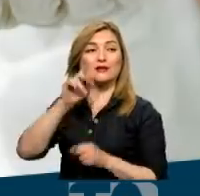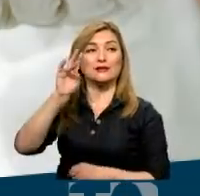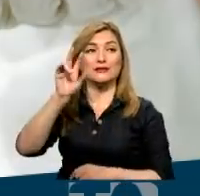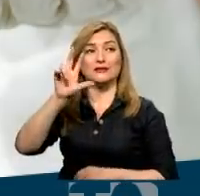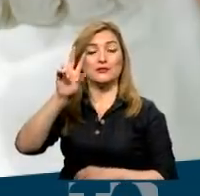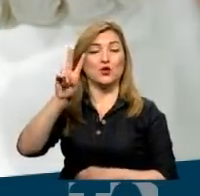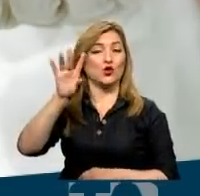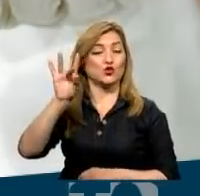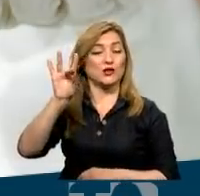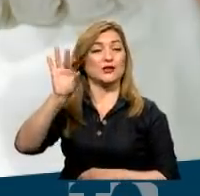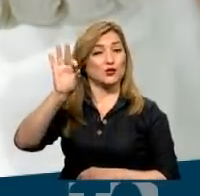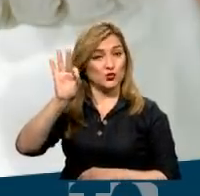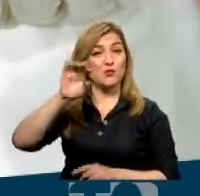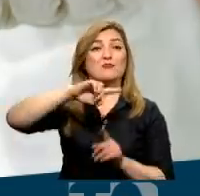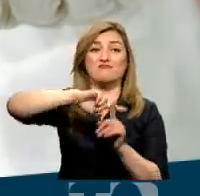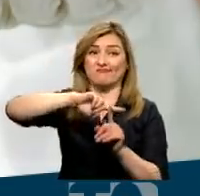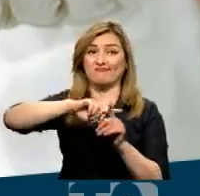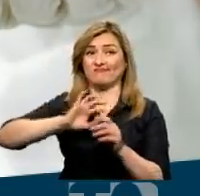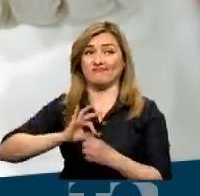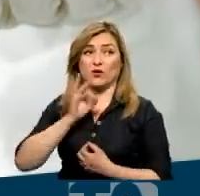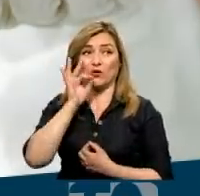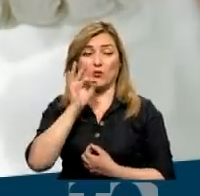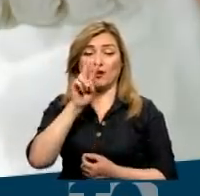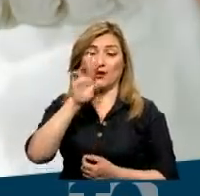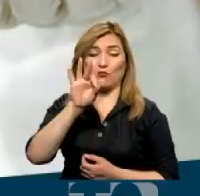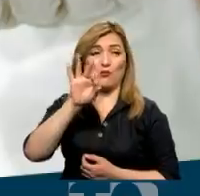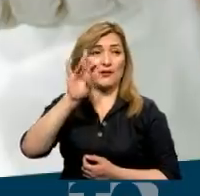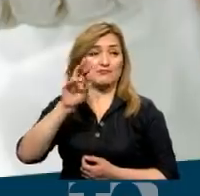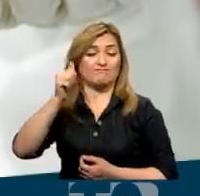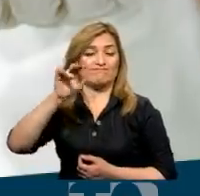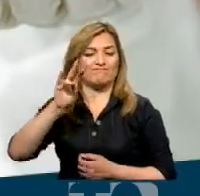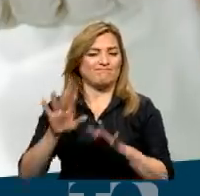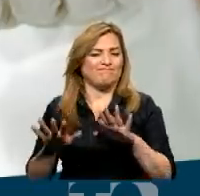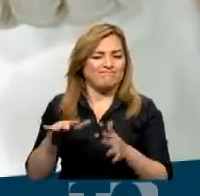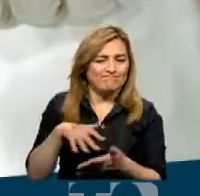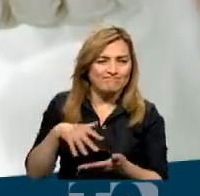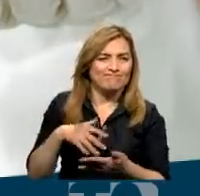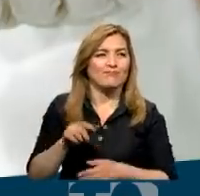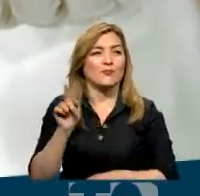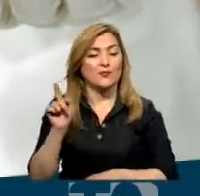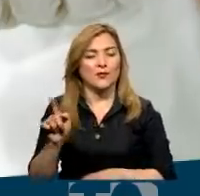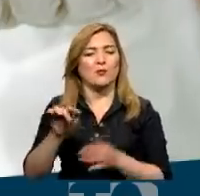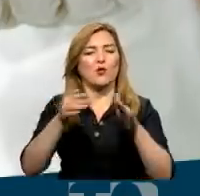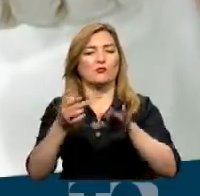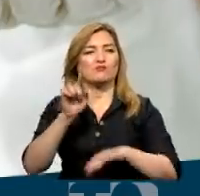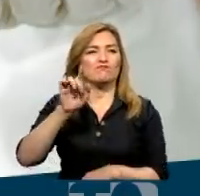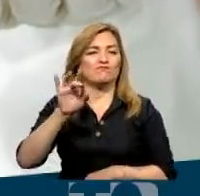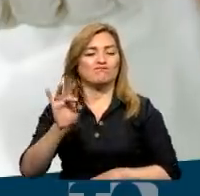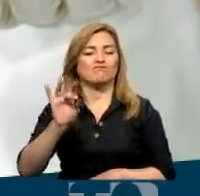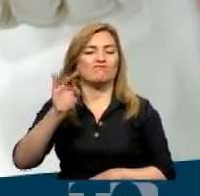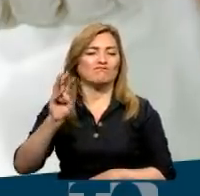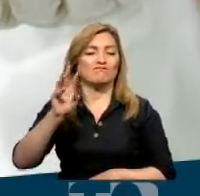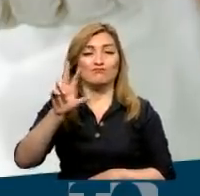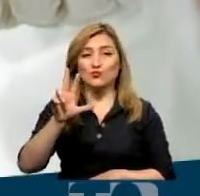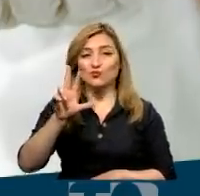73.289 casos positivos. Hay 29.717 posibles casos y hasta el momento se han registrado